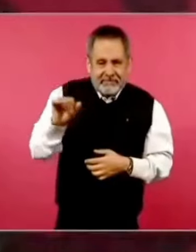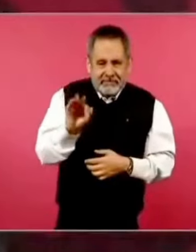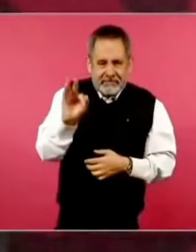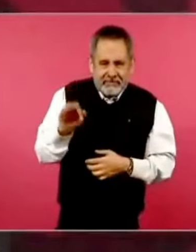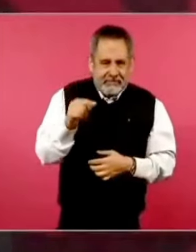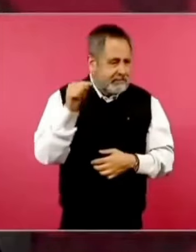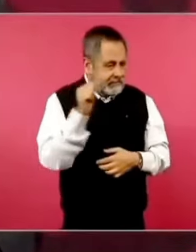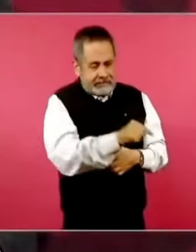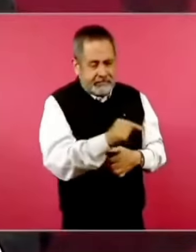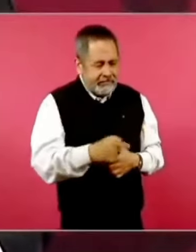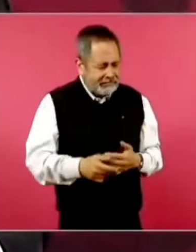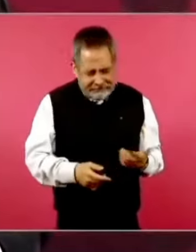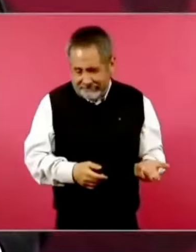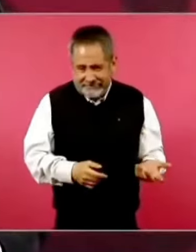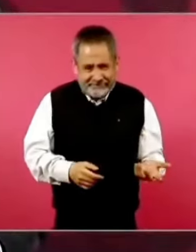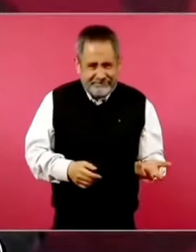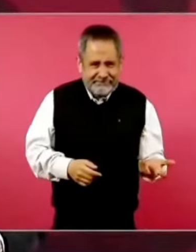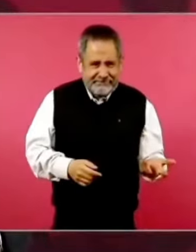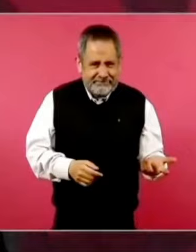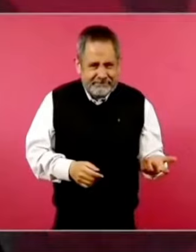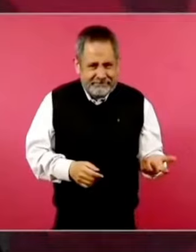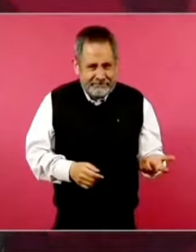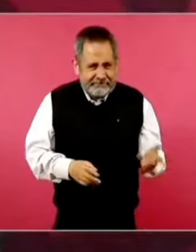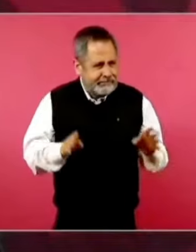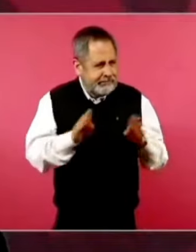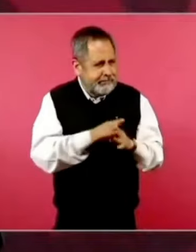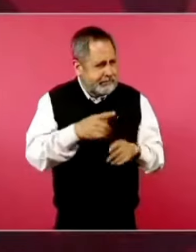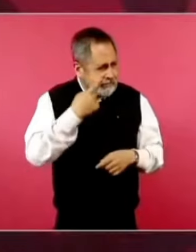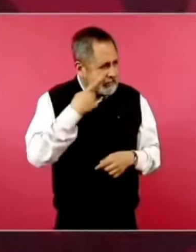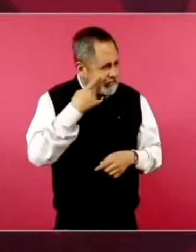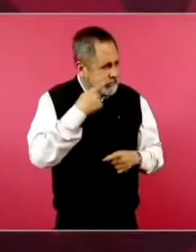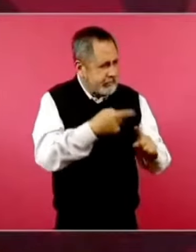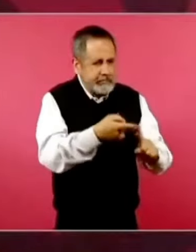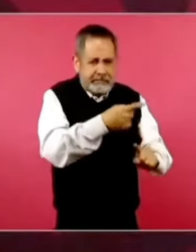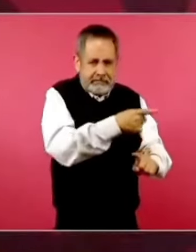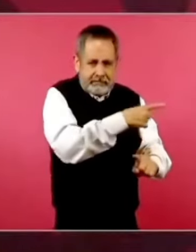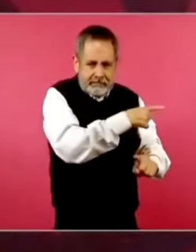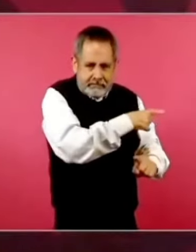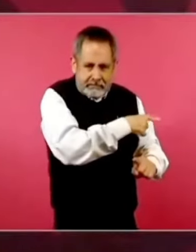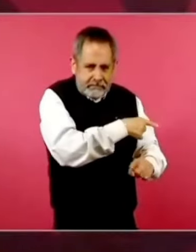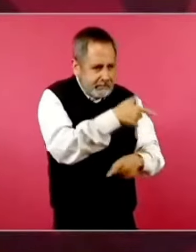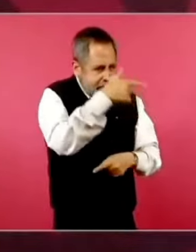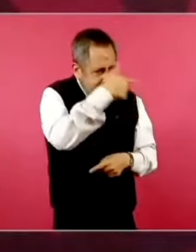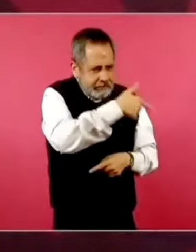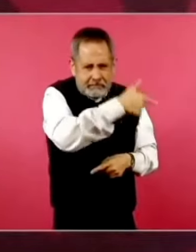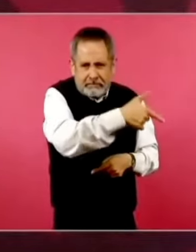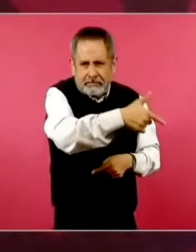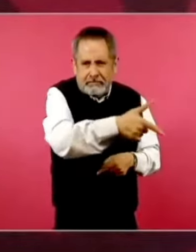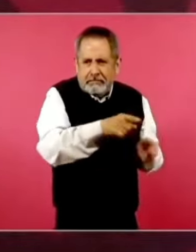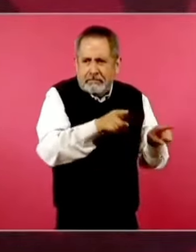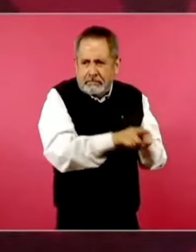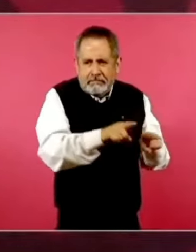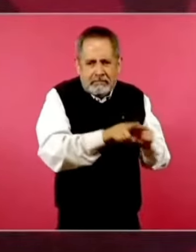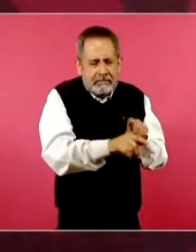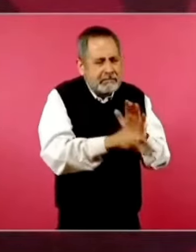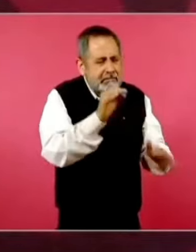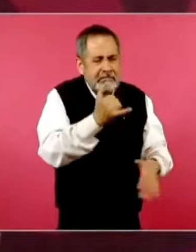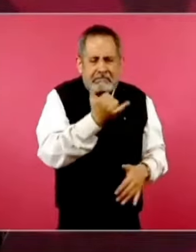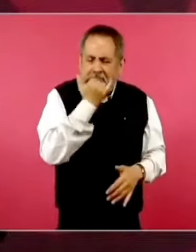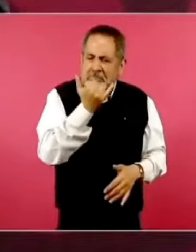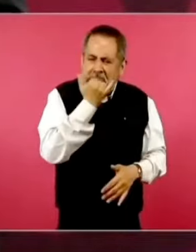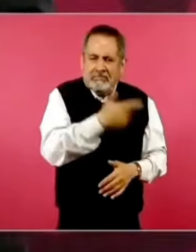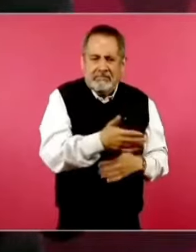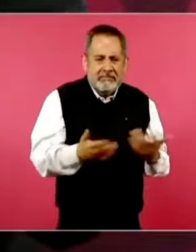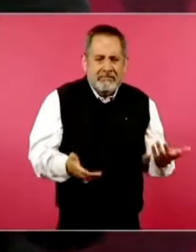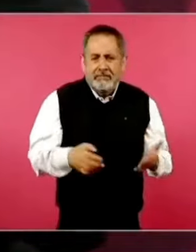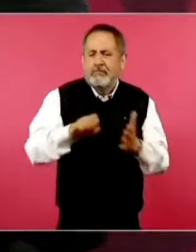Pero si vemos el comportamiento de esos jueces, vamos a encontrar muchas otras cosas. Bueno, como